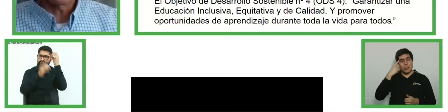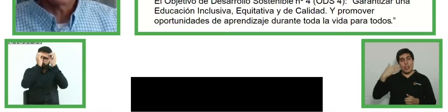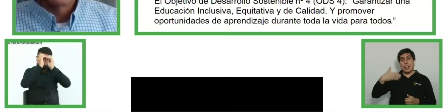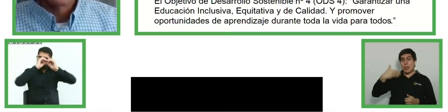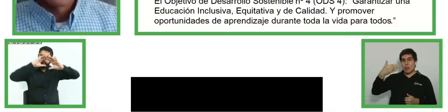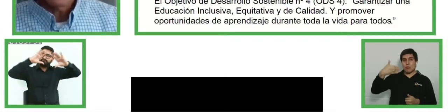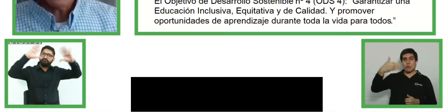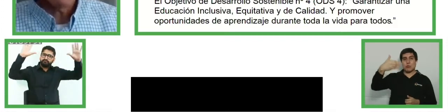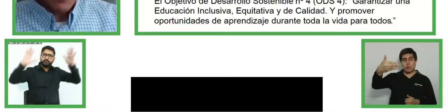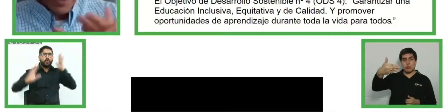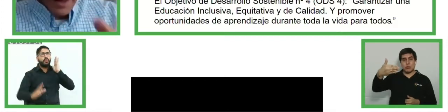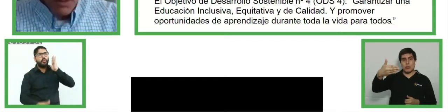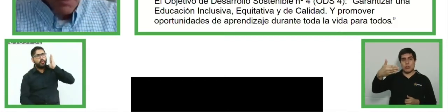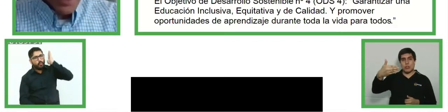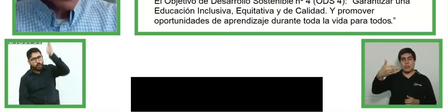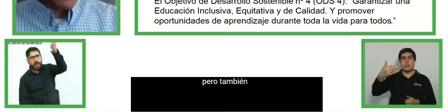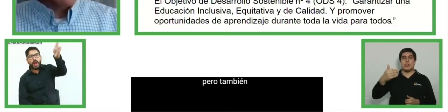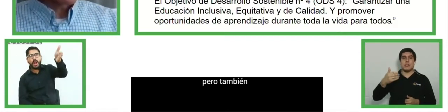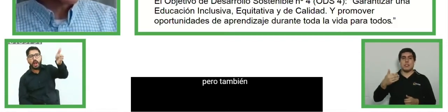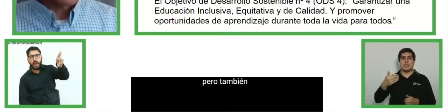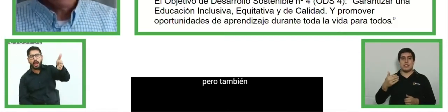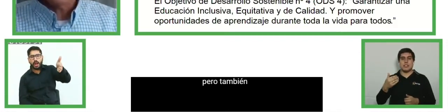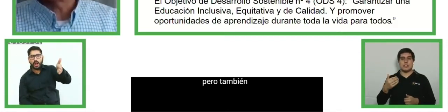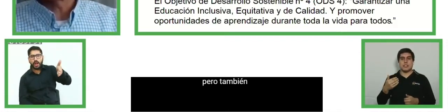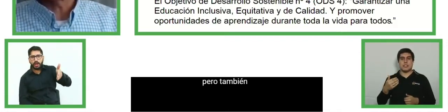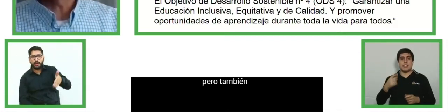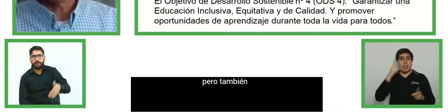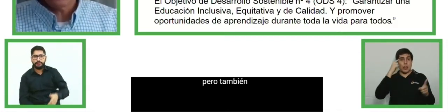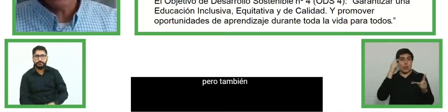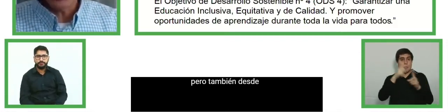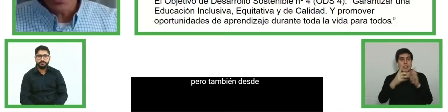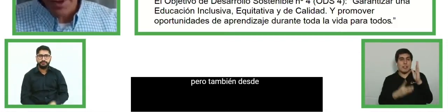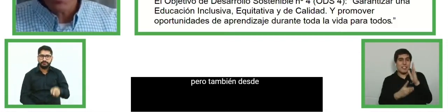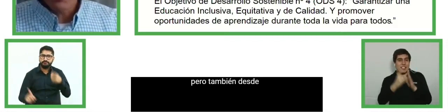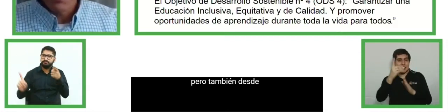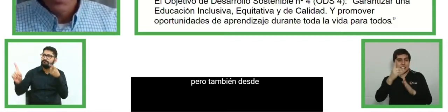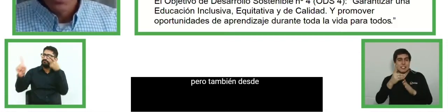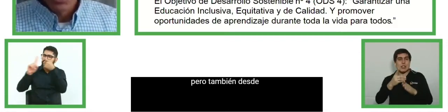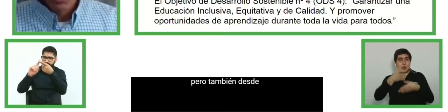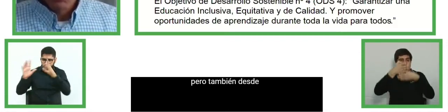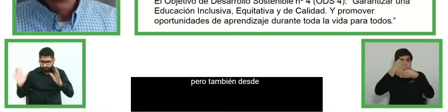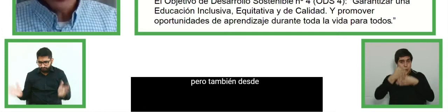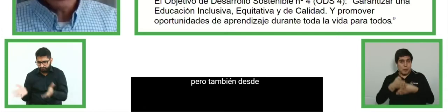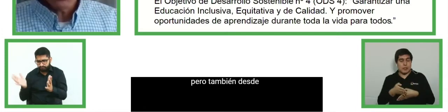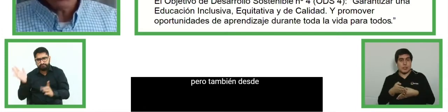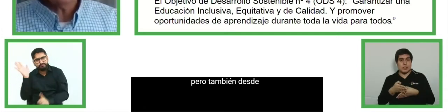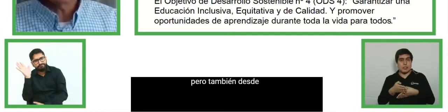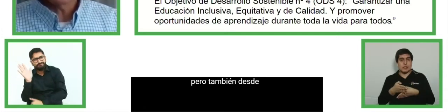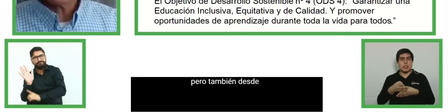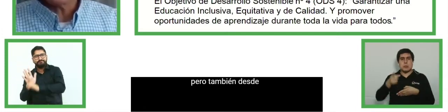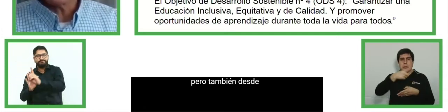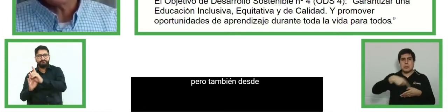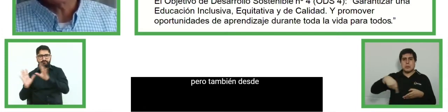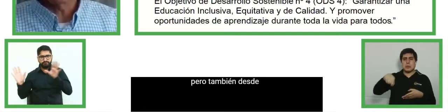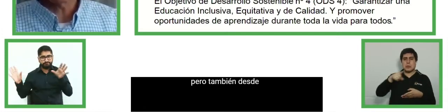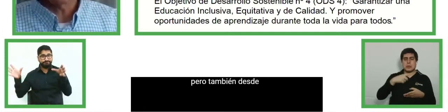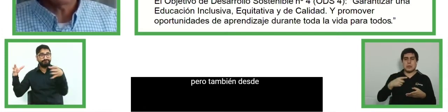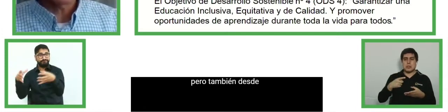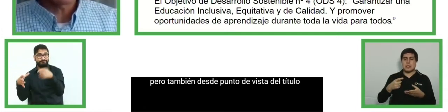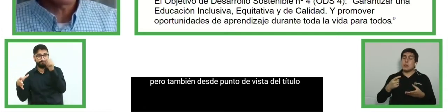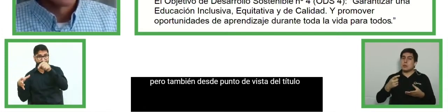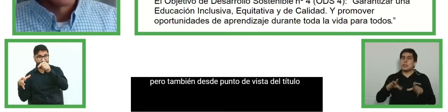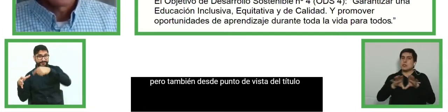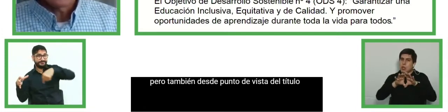futuro reflejado, plasmado en los Objetivos de Desarrollo Sostenible, pues no cabe duda que son